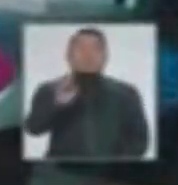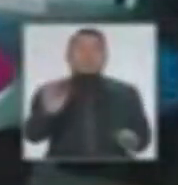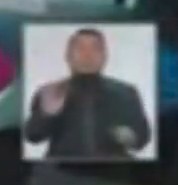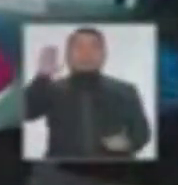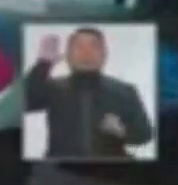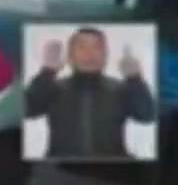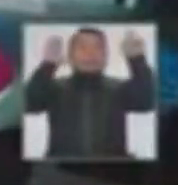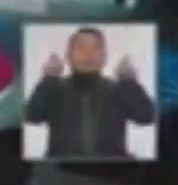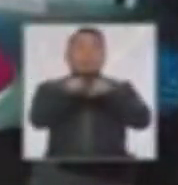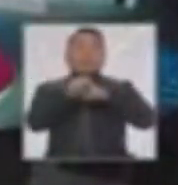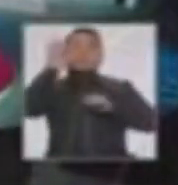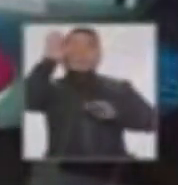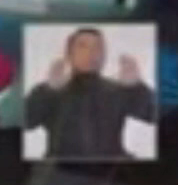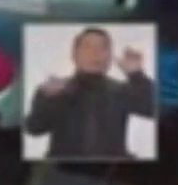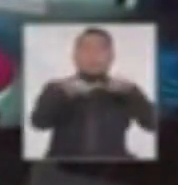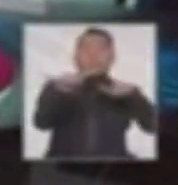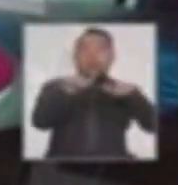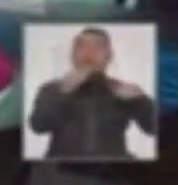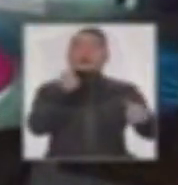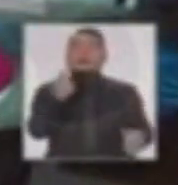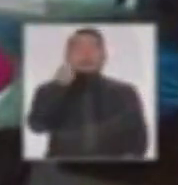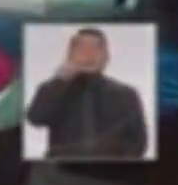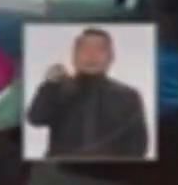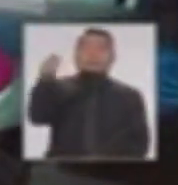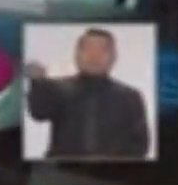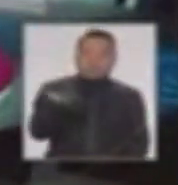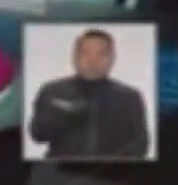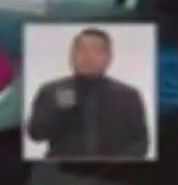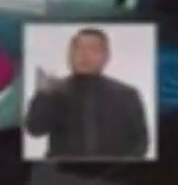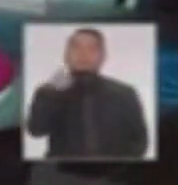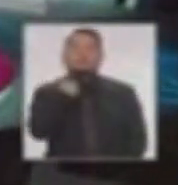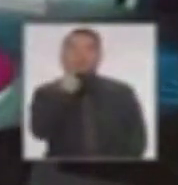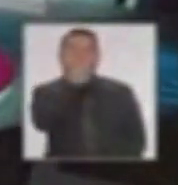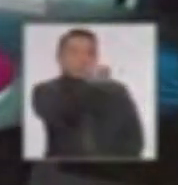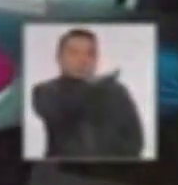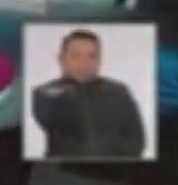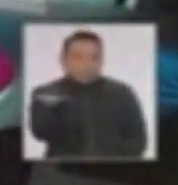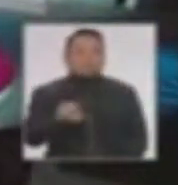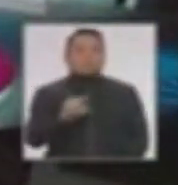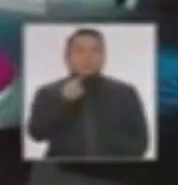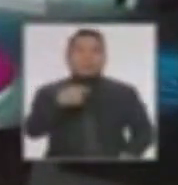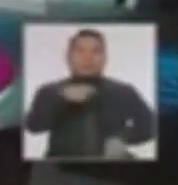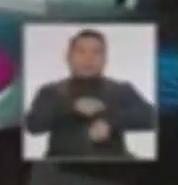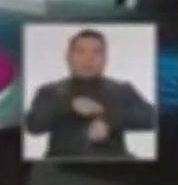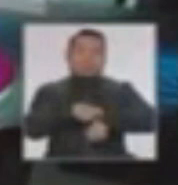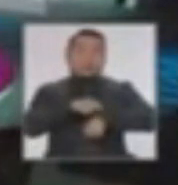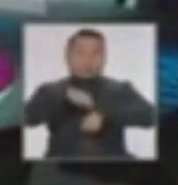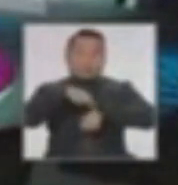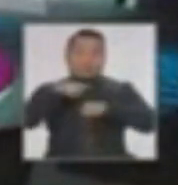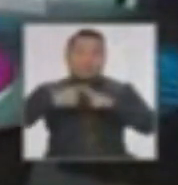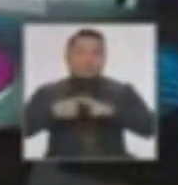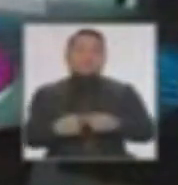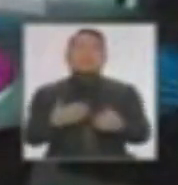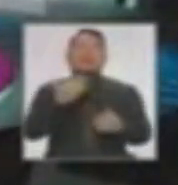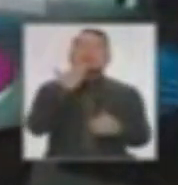procesos judiciales no pueden demorar tanto tiempo porque están esperando que prescriban los procesos para dejar libre a los corruptos. Por